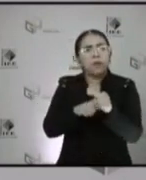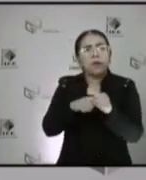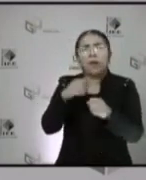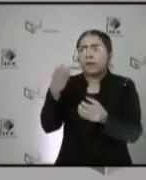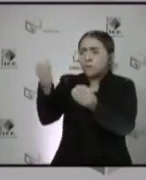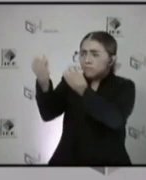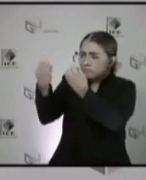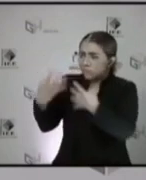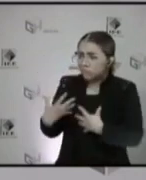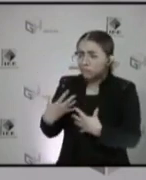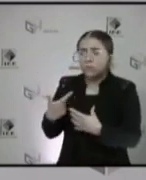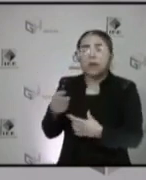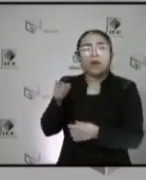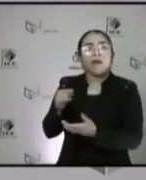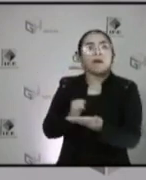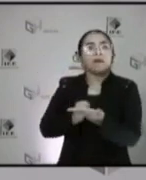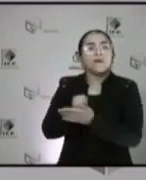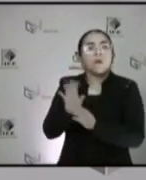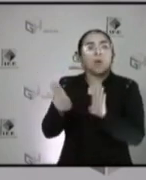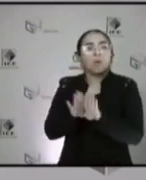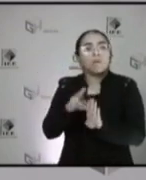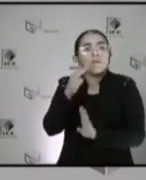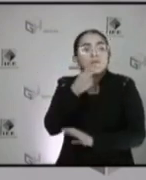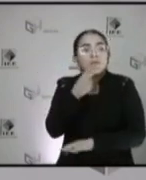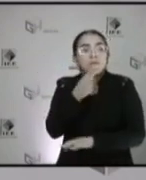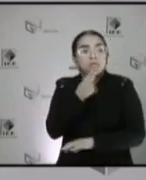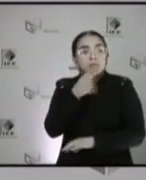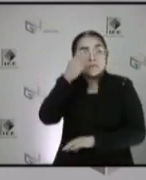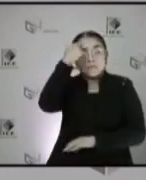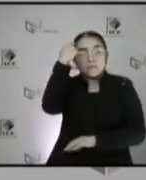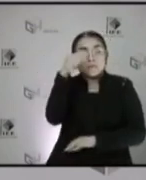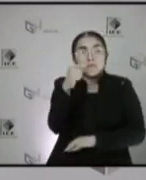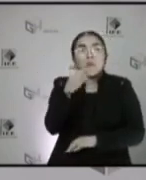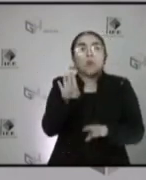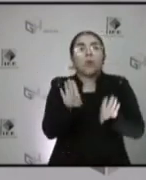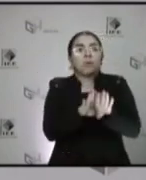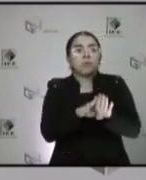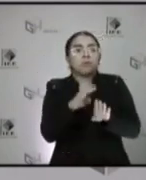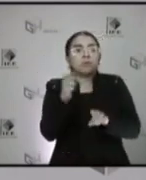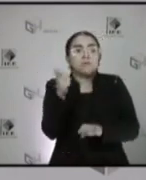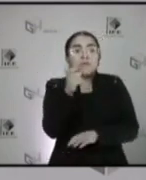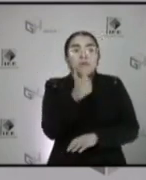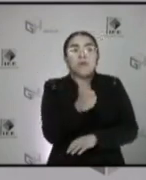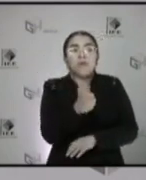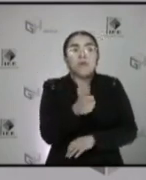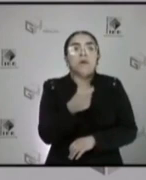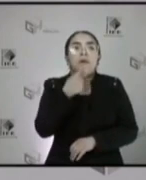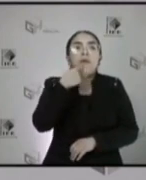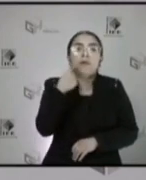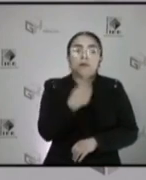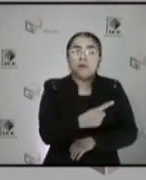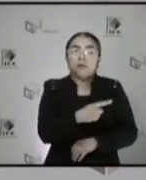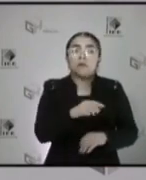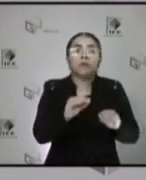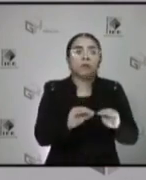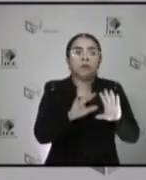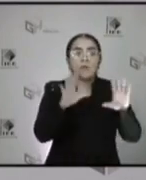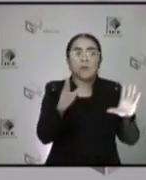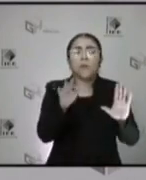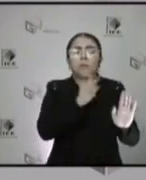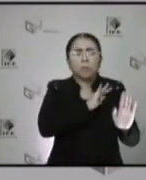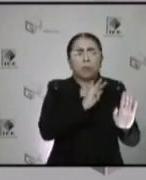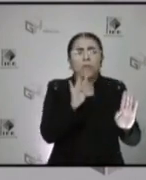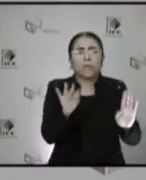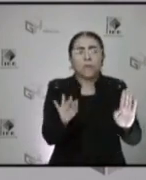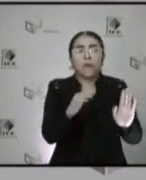que los hidalguenses decidan cómo lo gasta, en qué lo gasta. Y una vez lo digo también, eso es posible,